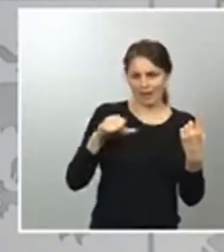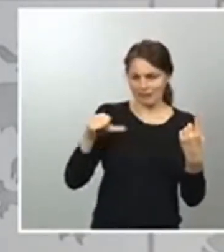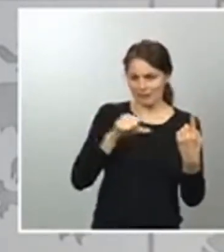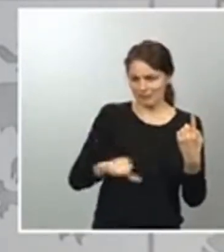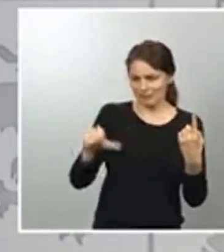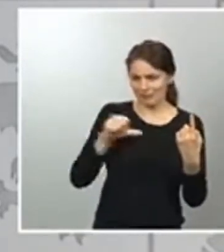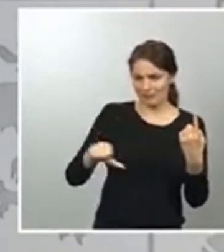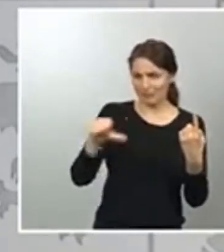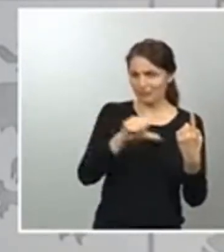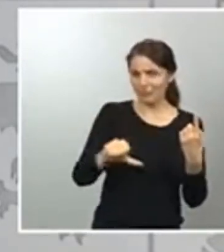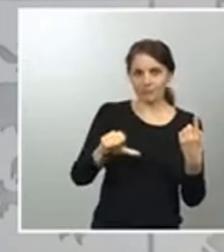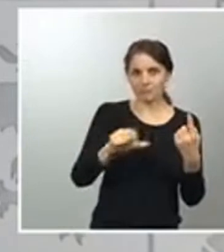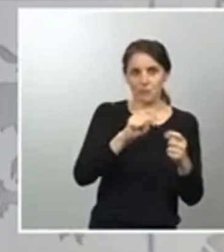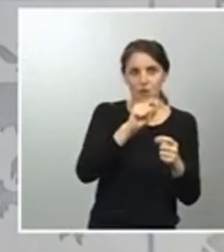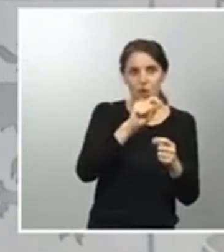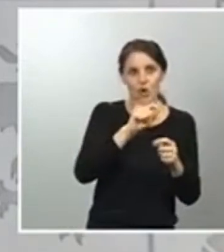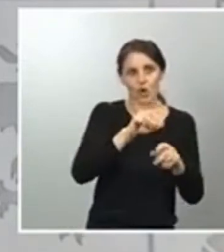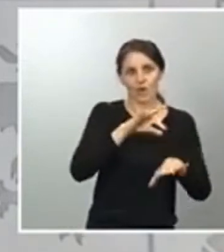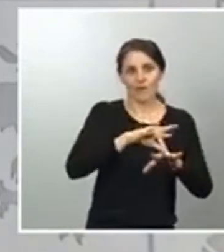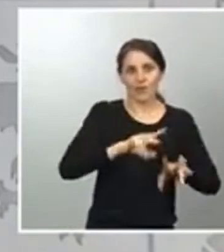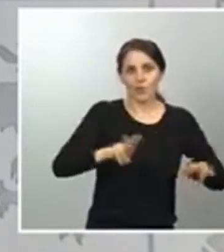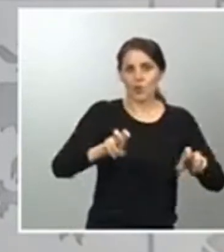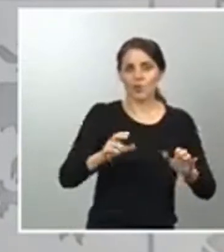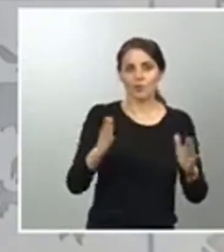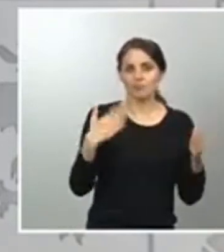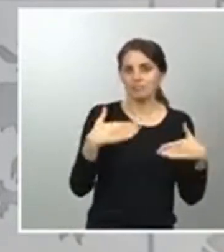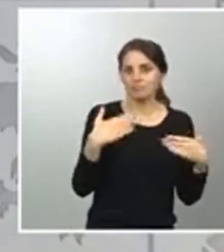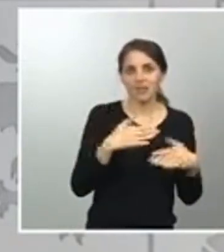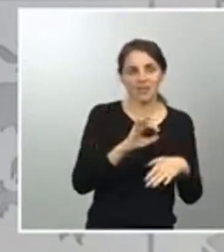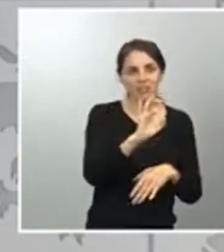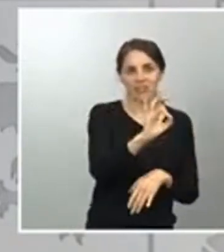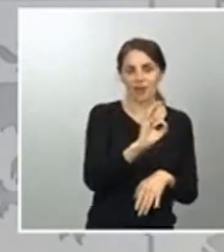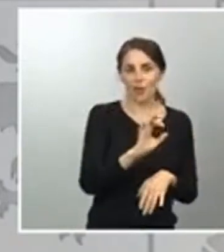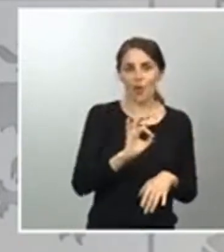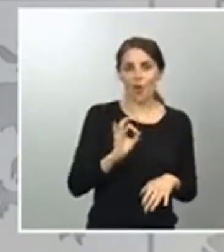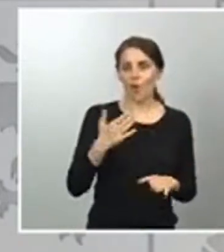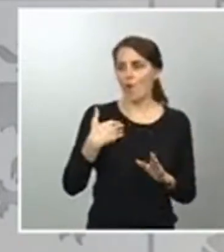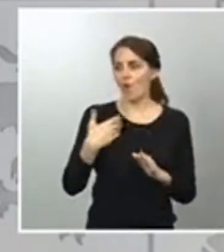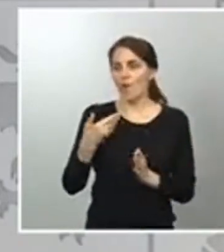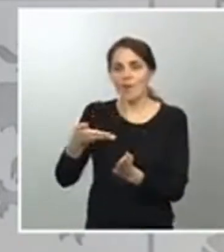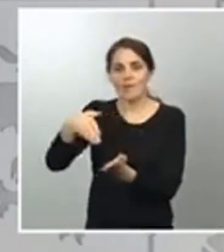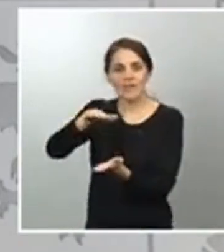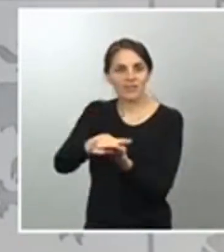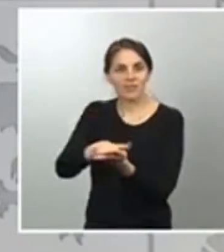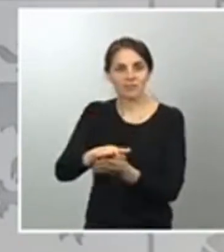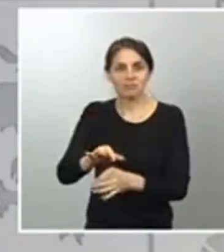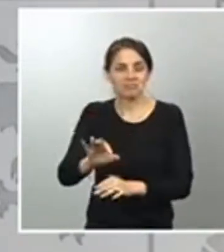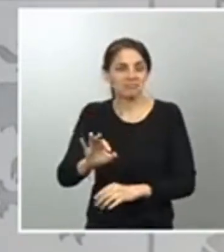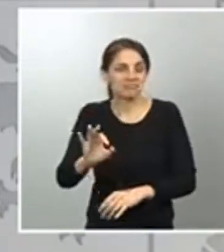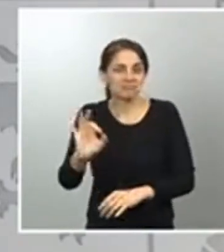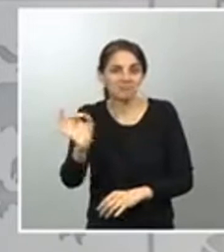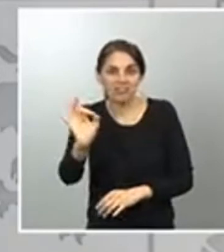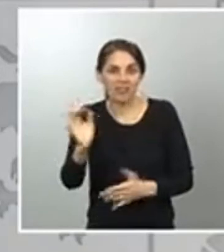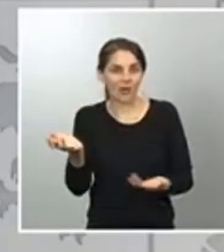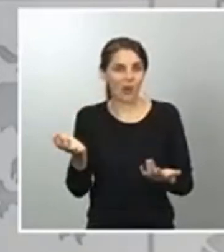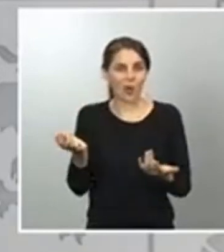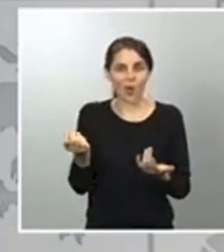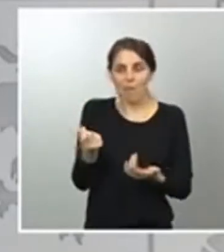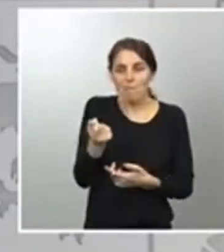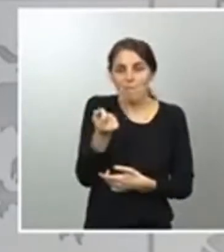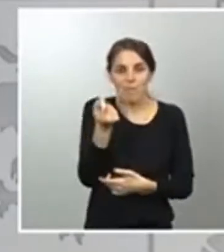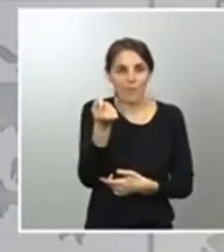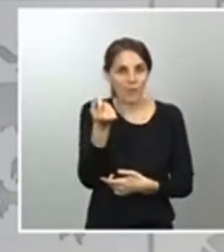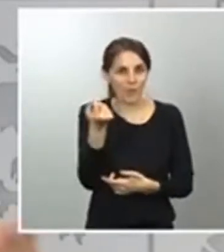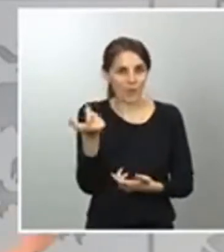ningún nuevo contagio y con unos niveles de fallecidos absolutamente inaceptables, pero mucho más,